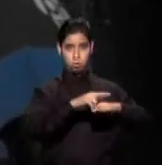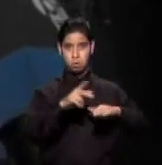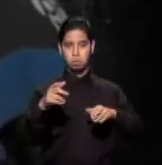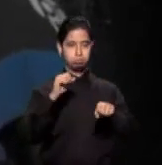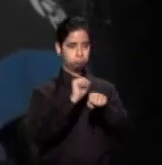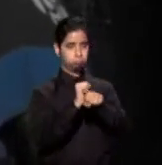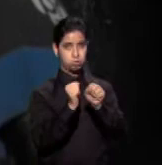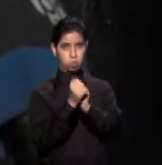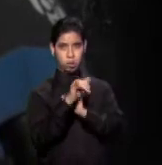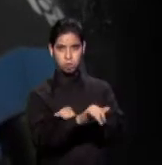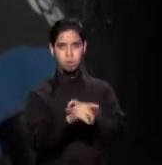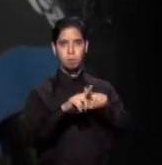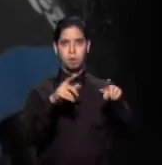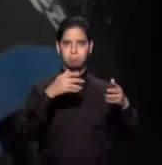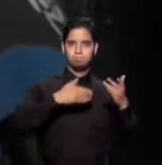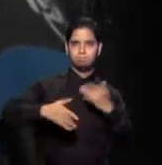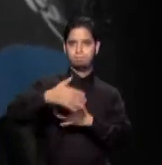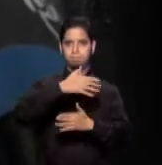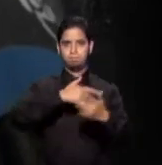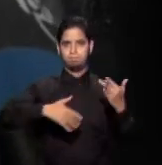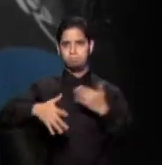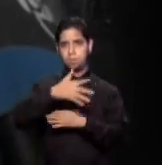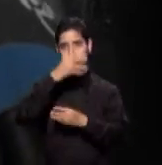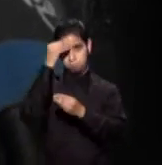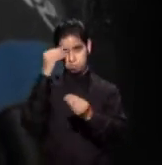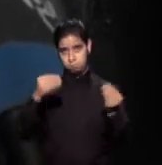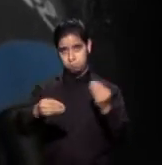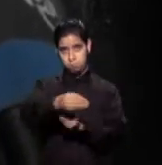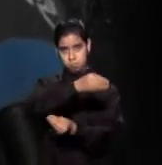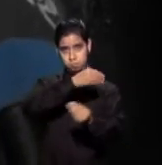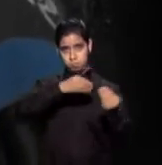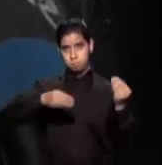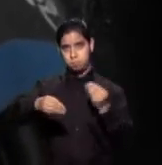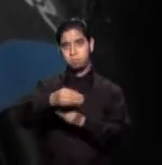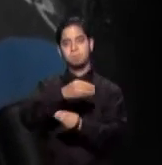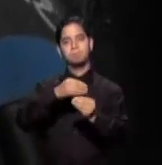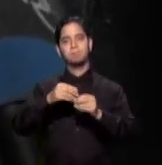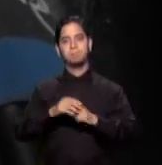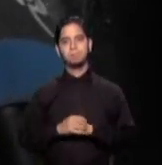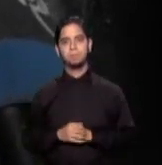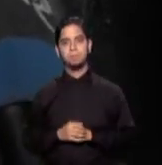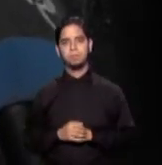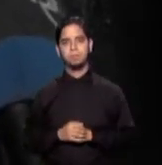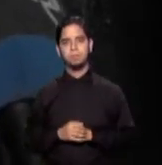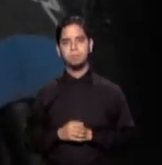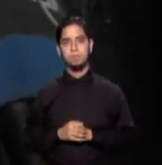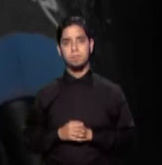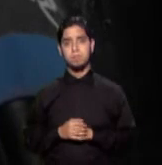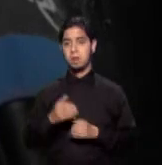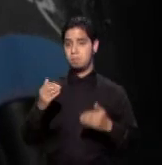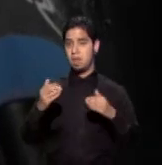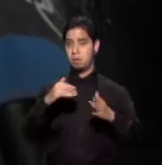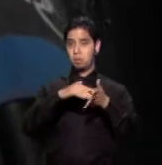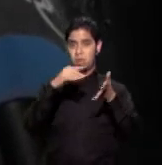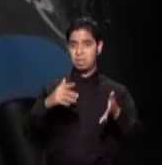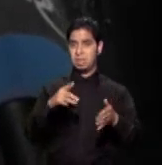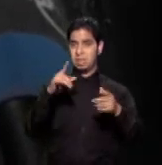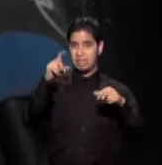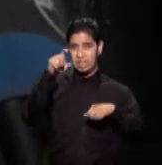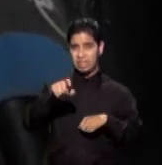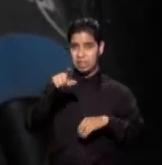compartir con ellos conocimientos que estudiantes tendrían que ir a buscar a otras partes del mundo y gastar cantidades de dinero que